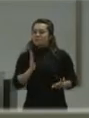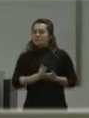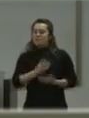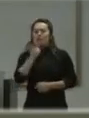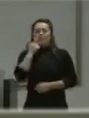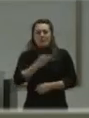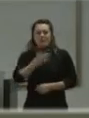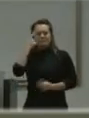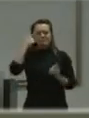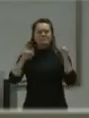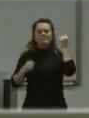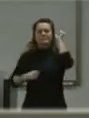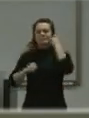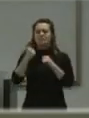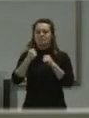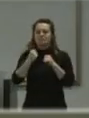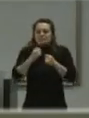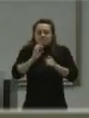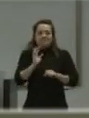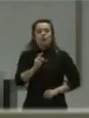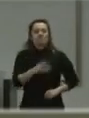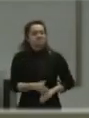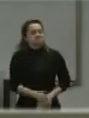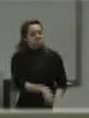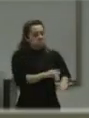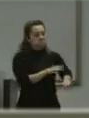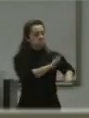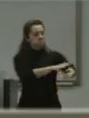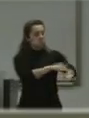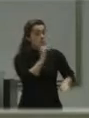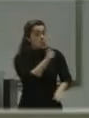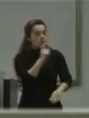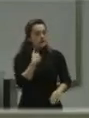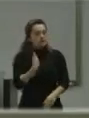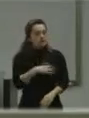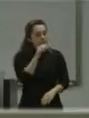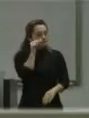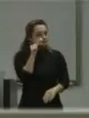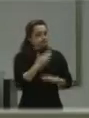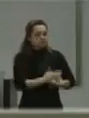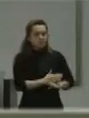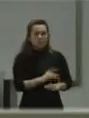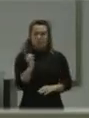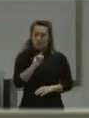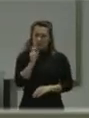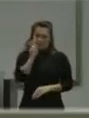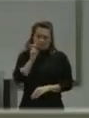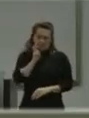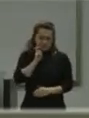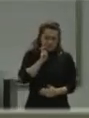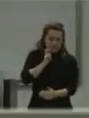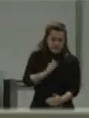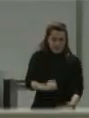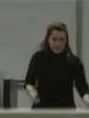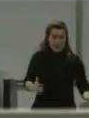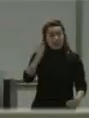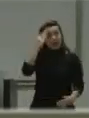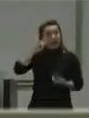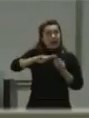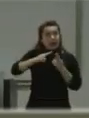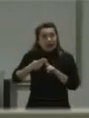se preocupan y dicen bueno Esta es la hora de hablar de sexualidad porque el riesgo es el del embarazo Entonces digamos que la sexualidad siempre relacionada con embarazo